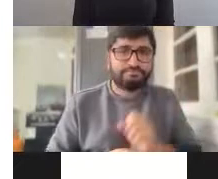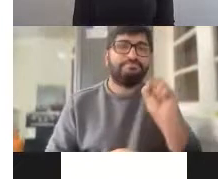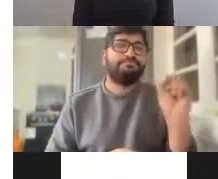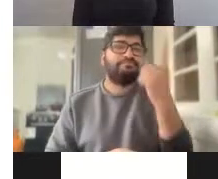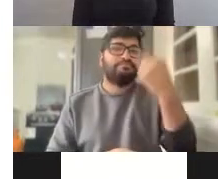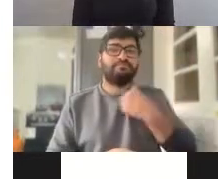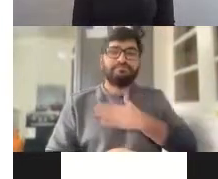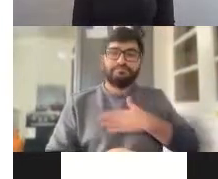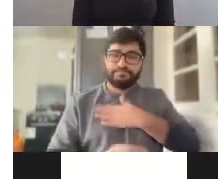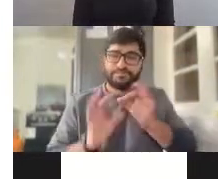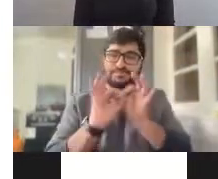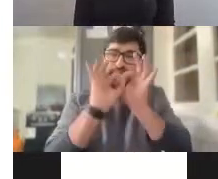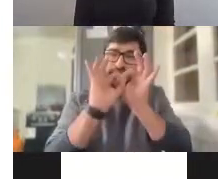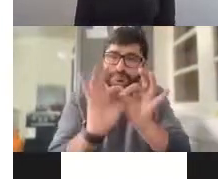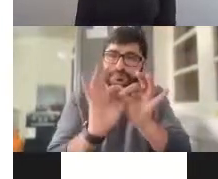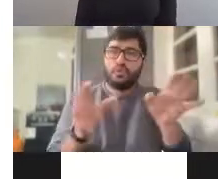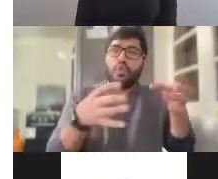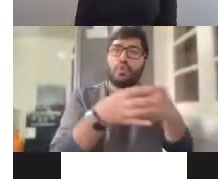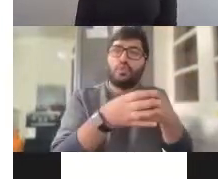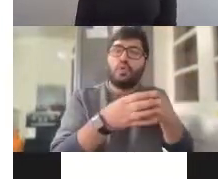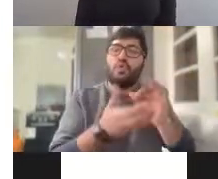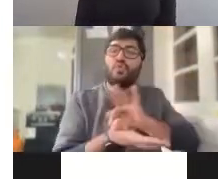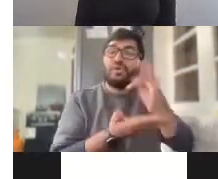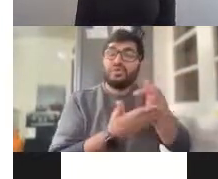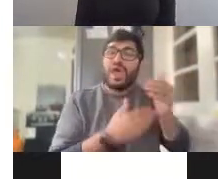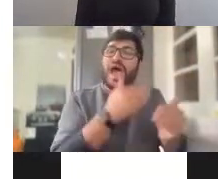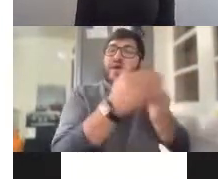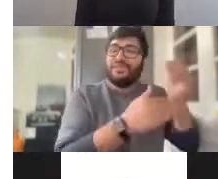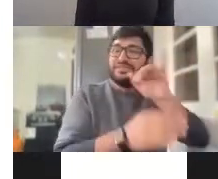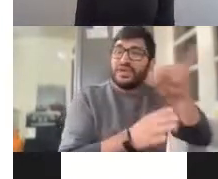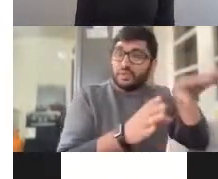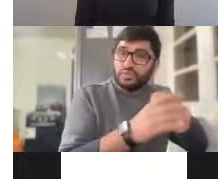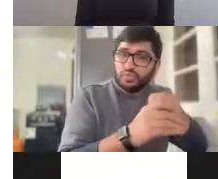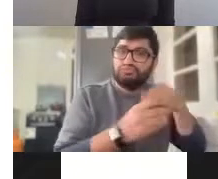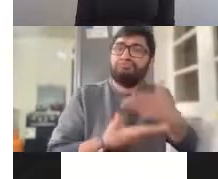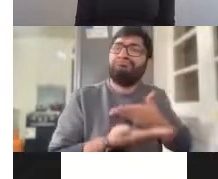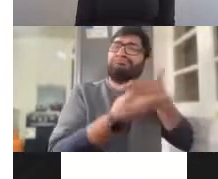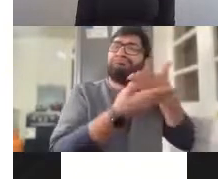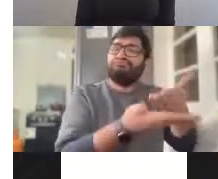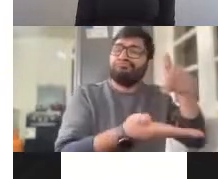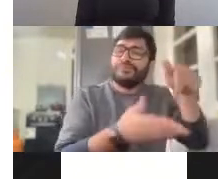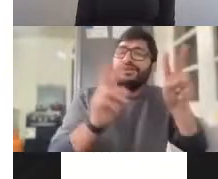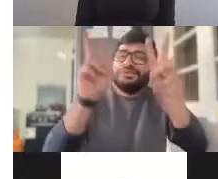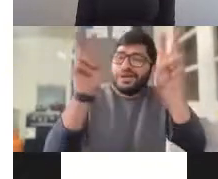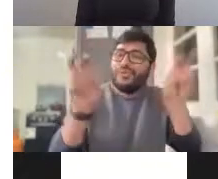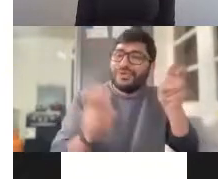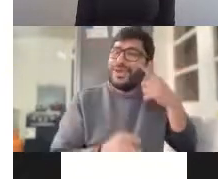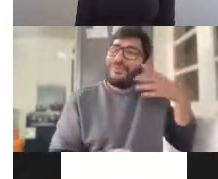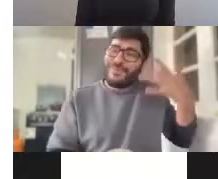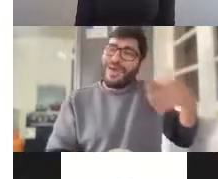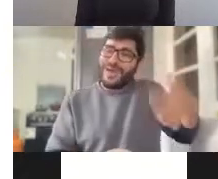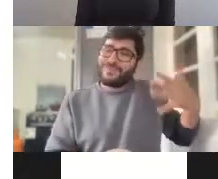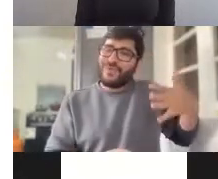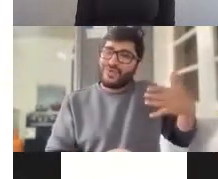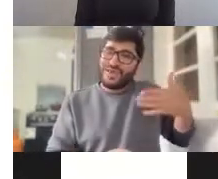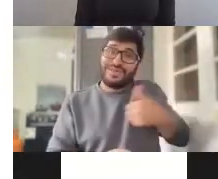Bueno, buenas tardes a todos, dice. Primero quiero agradecer al grupo de la Fundación Avance Inclusión, de la UTEC,